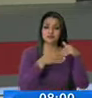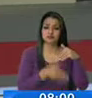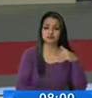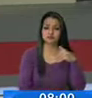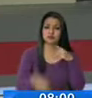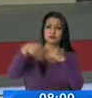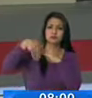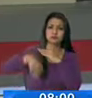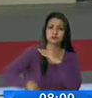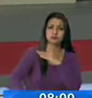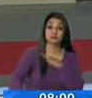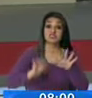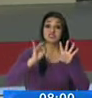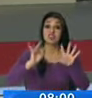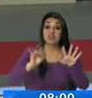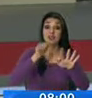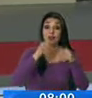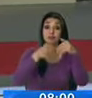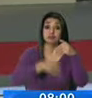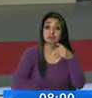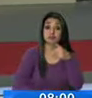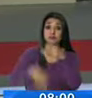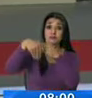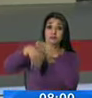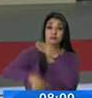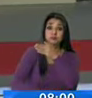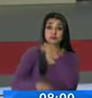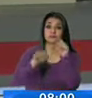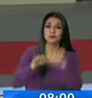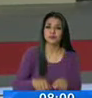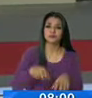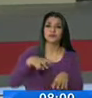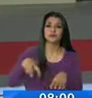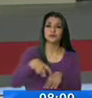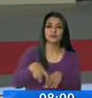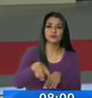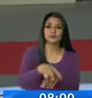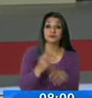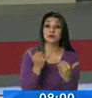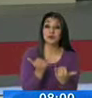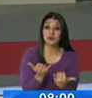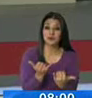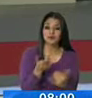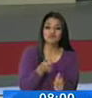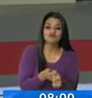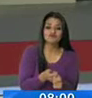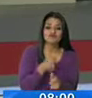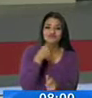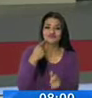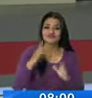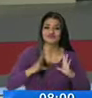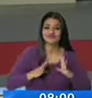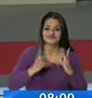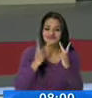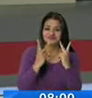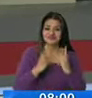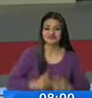usted? Hay 7 cascadas habilitadas para hacer de turisteo ahora que está ya muy cerquita el fin de semana.